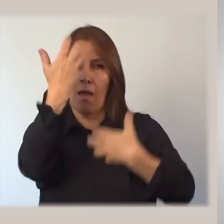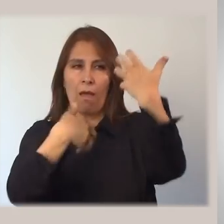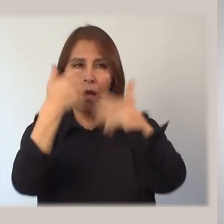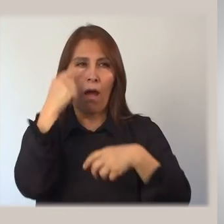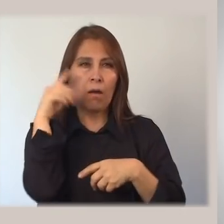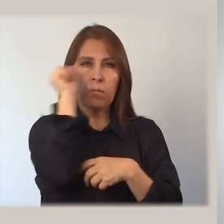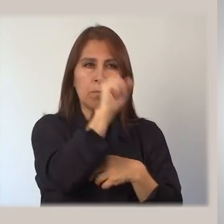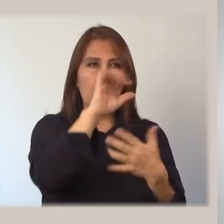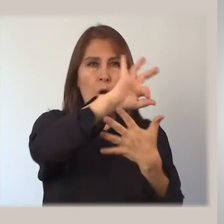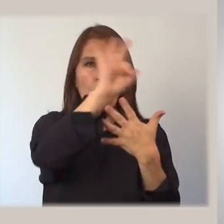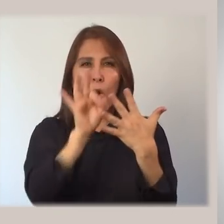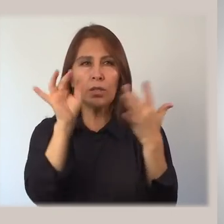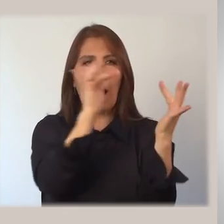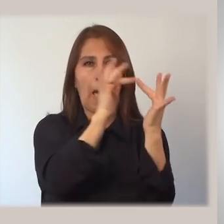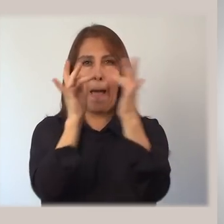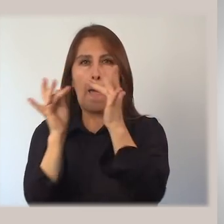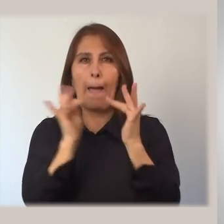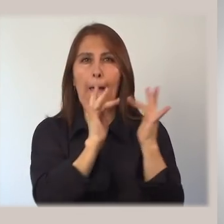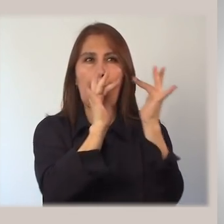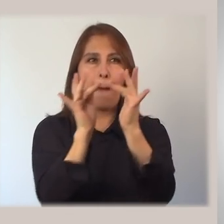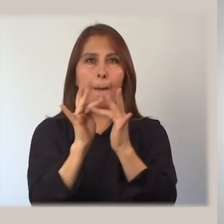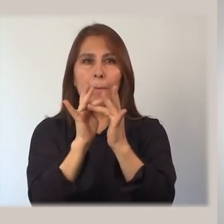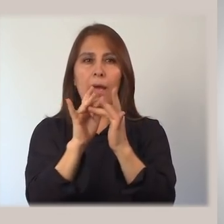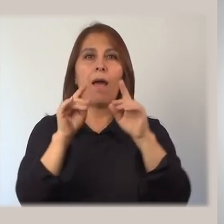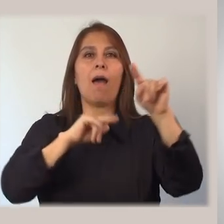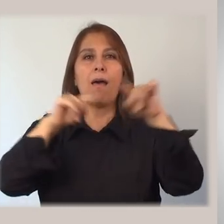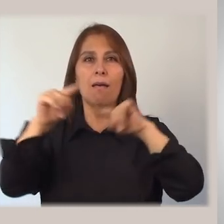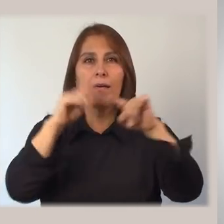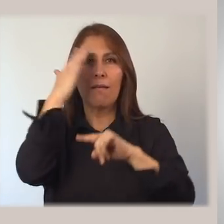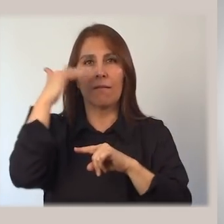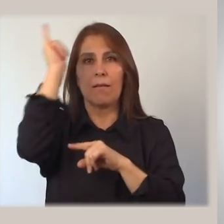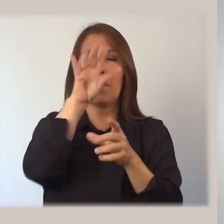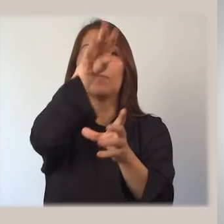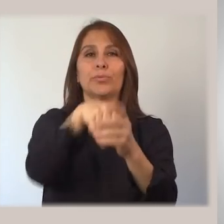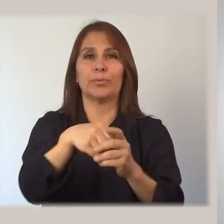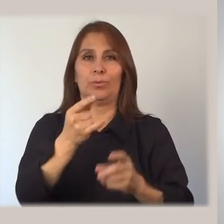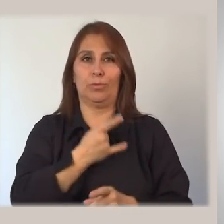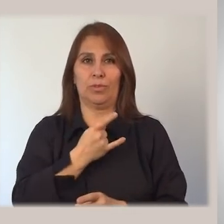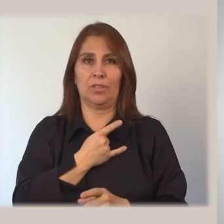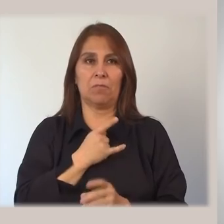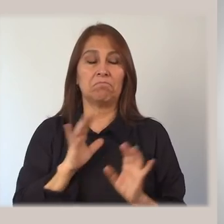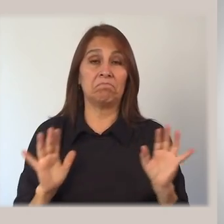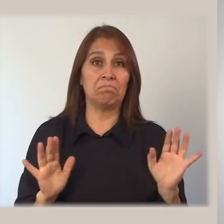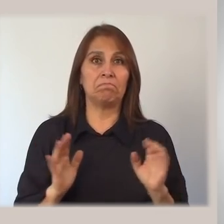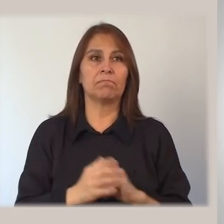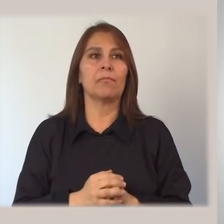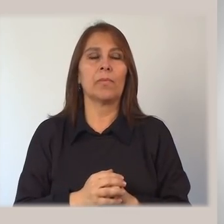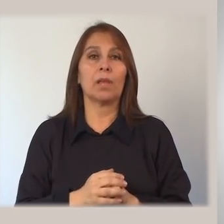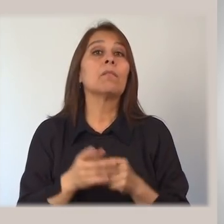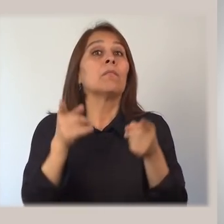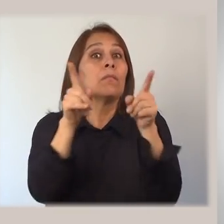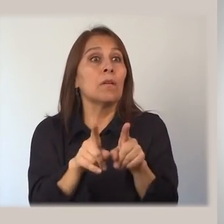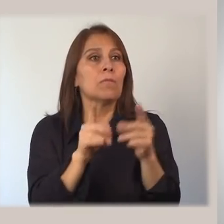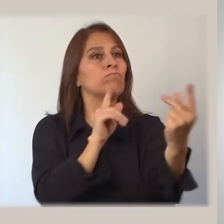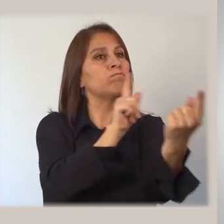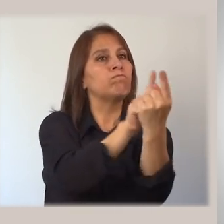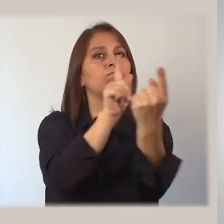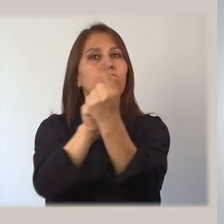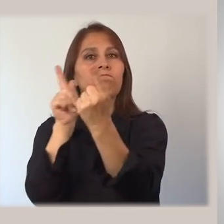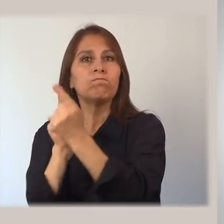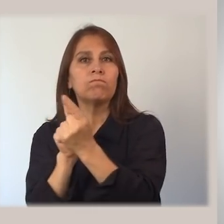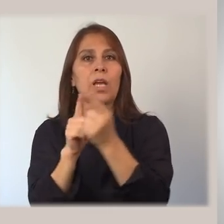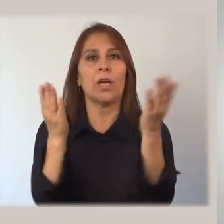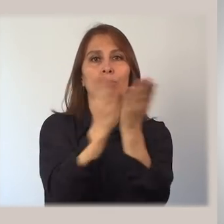evaluadores confirmar la coherencia y consistencia académica y administrativa de la universidad. Además, les permitió el encuentro